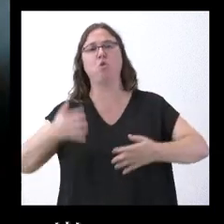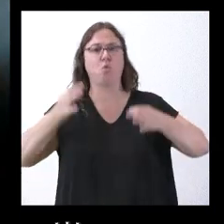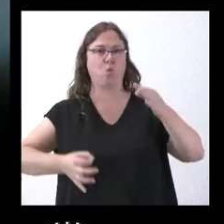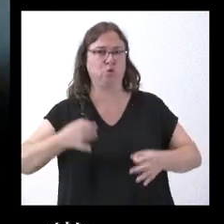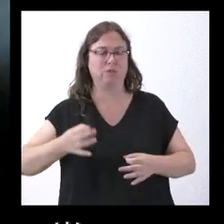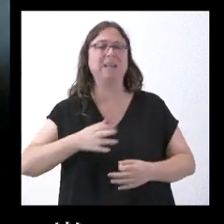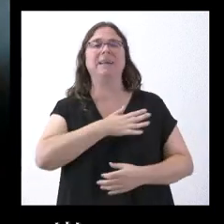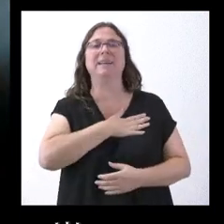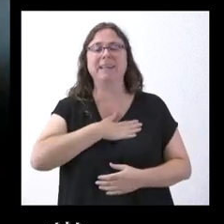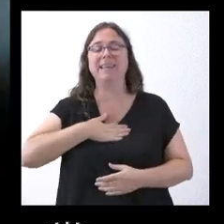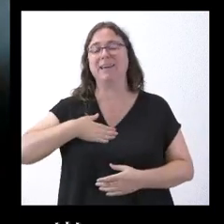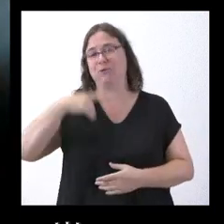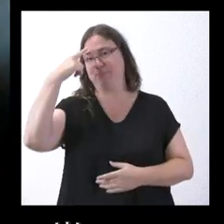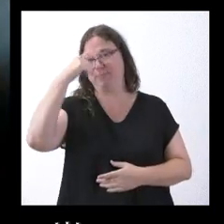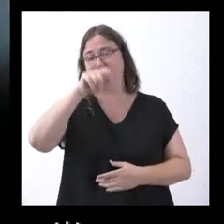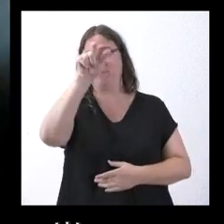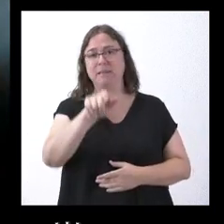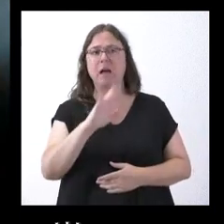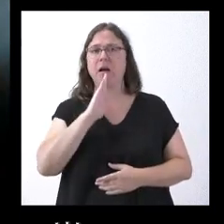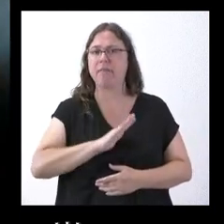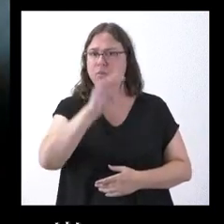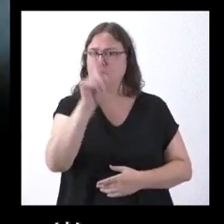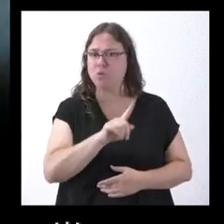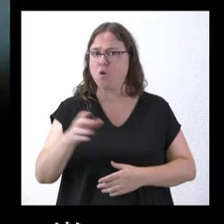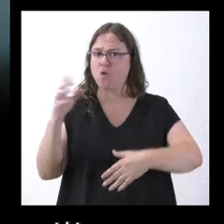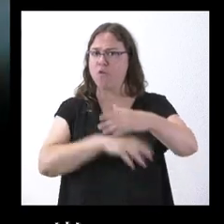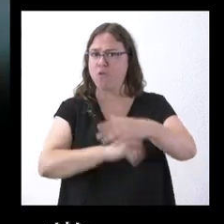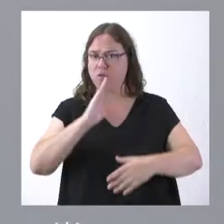saber si considera que este es un uso apropiado de este tipo de fondos.